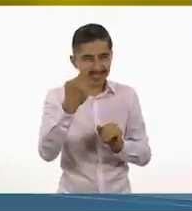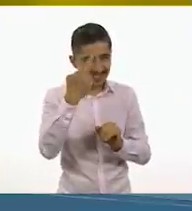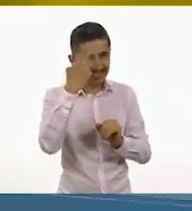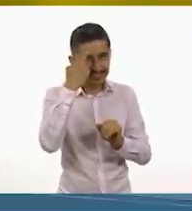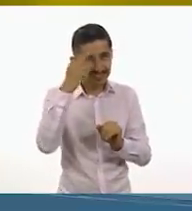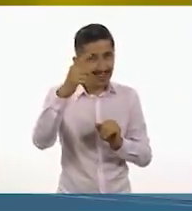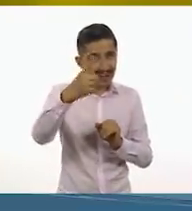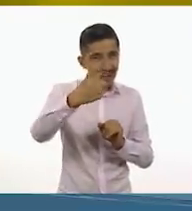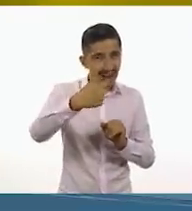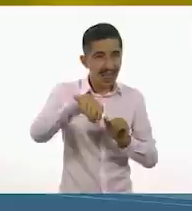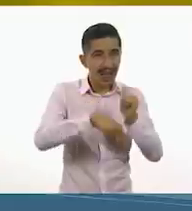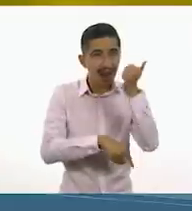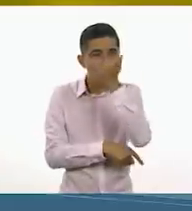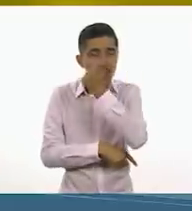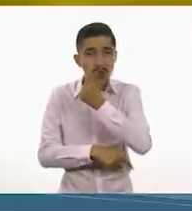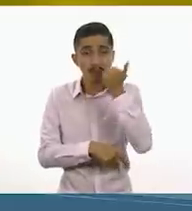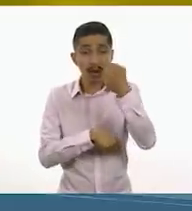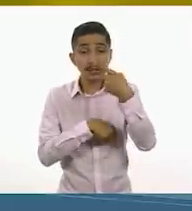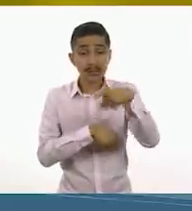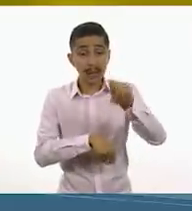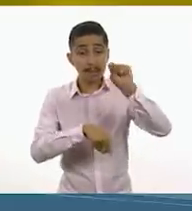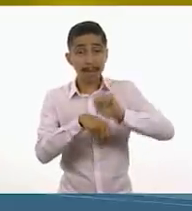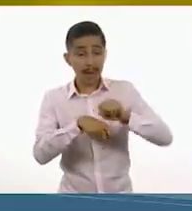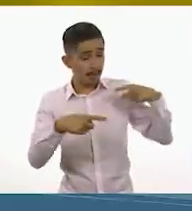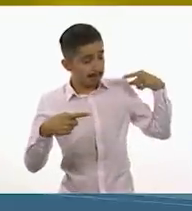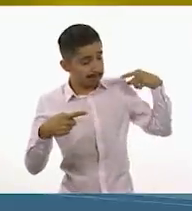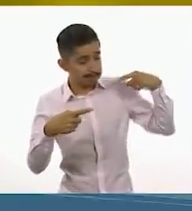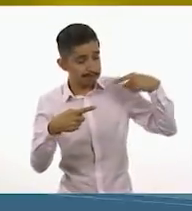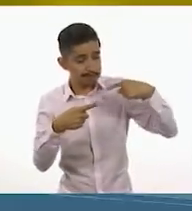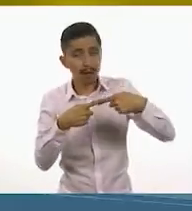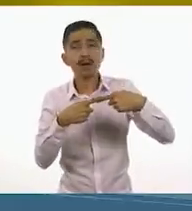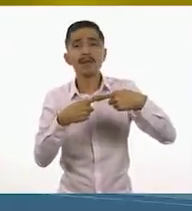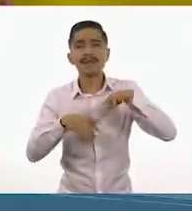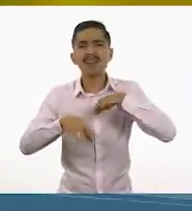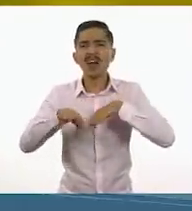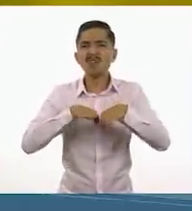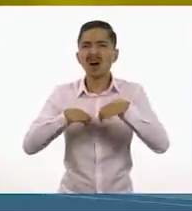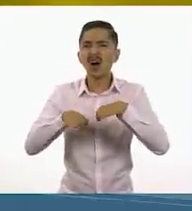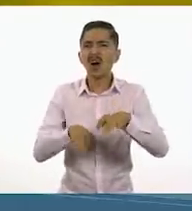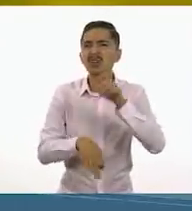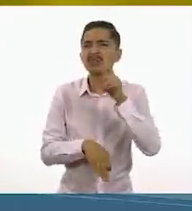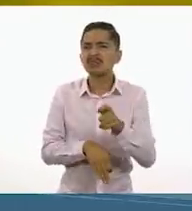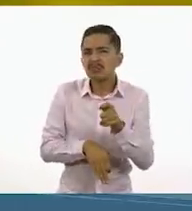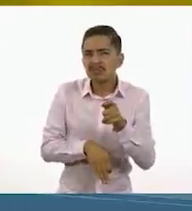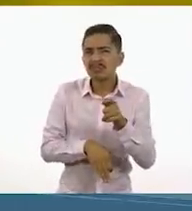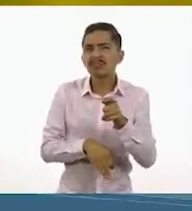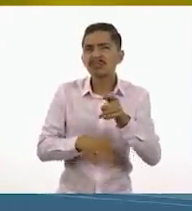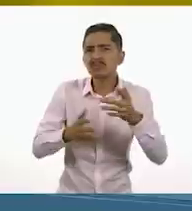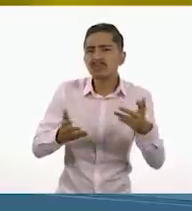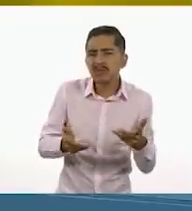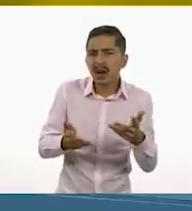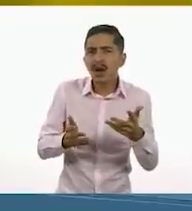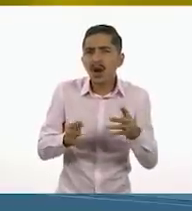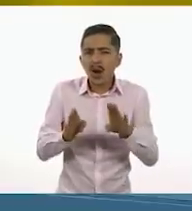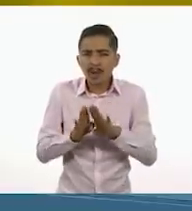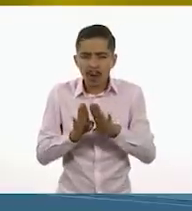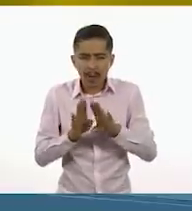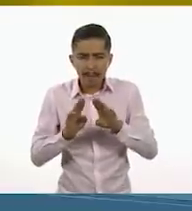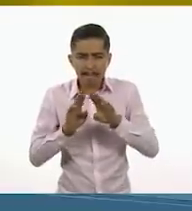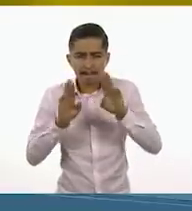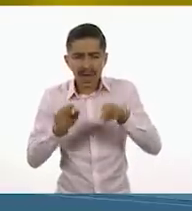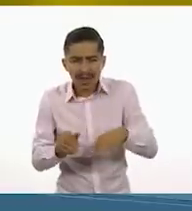los alumnos que toda esta semana hemos estado trabajando acerca de lo que son las escalas, hemos